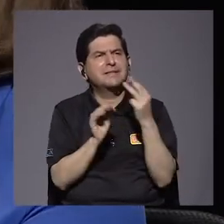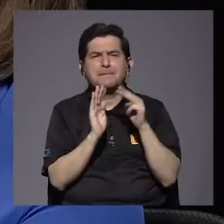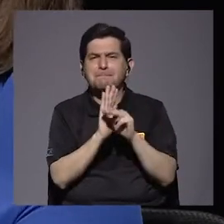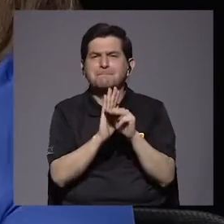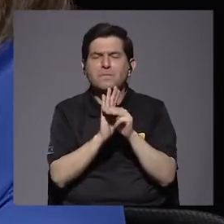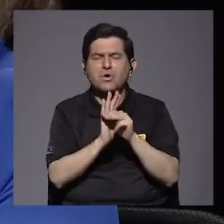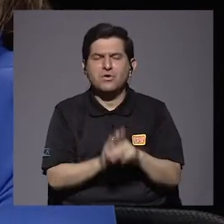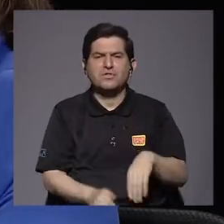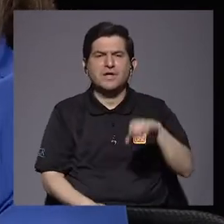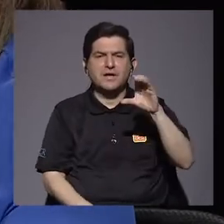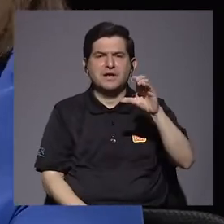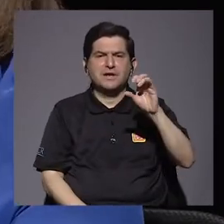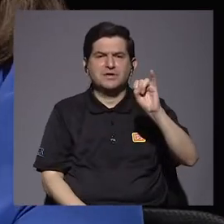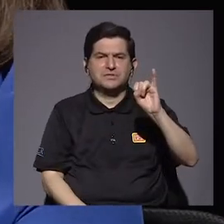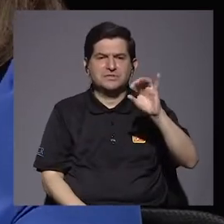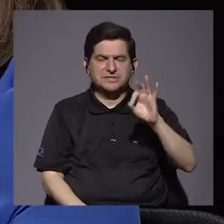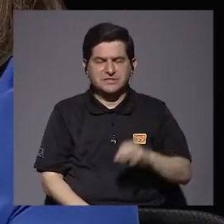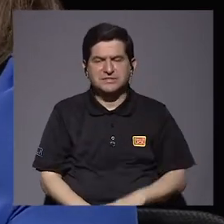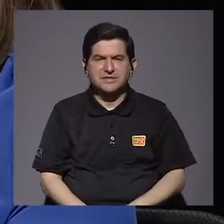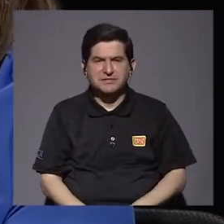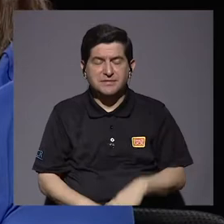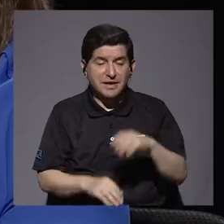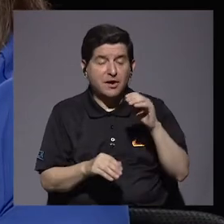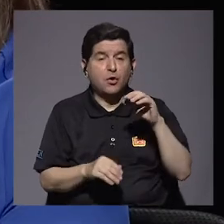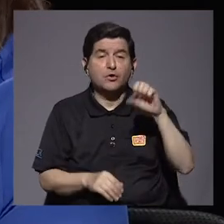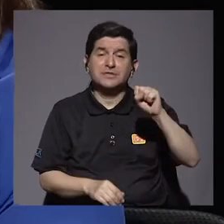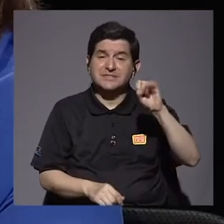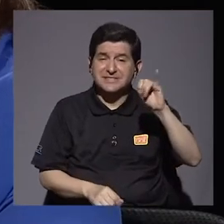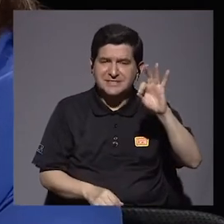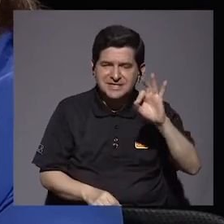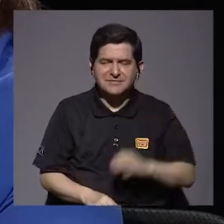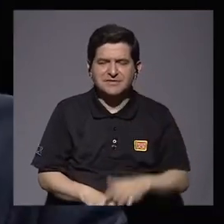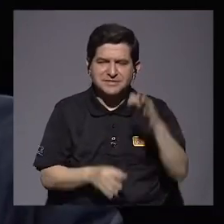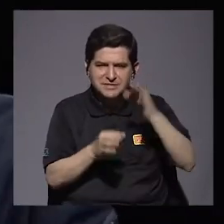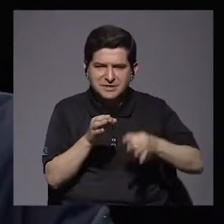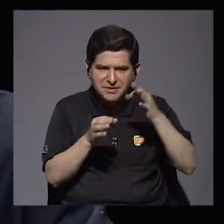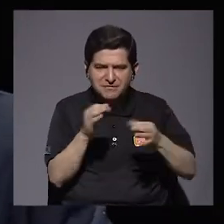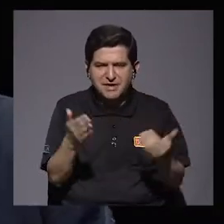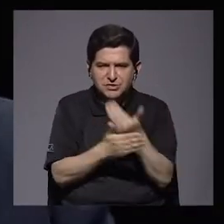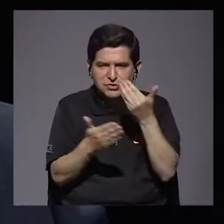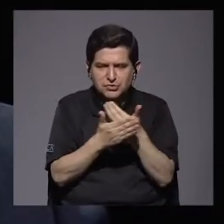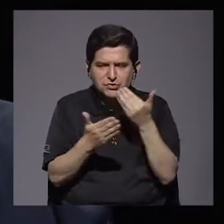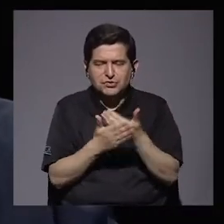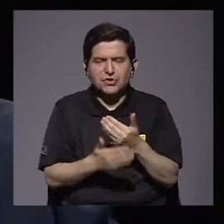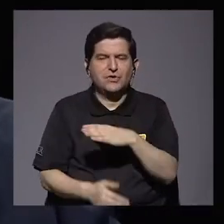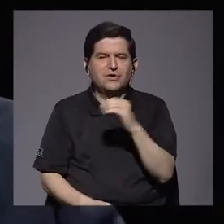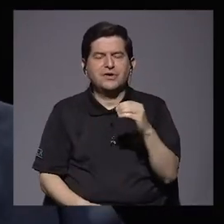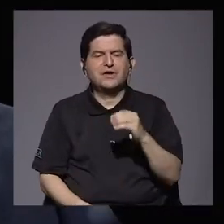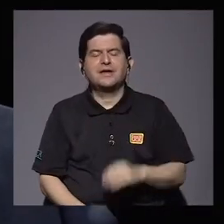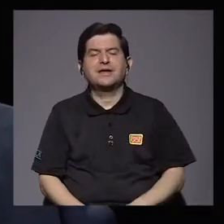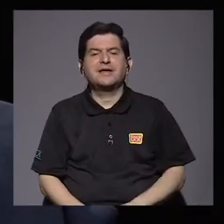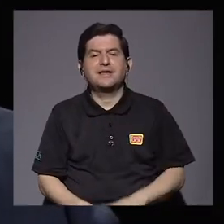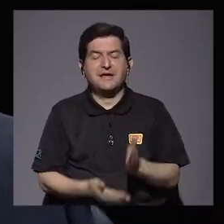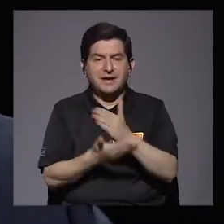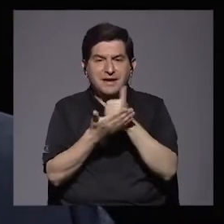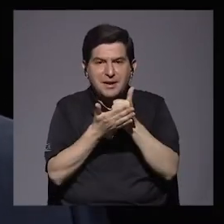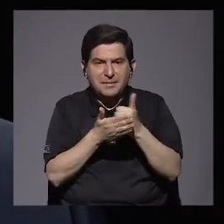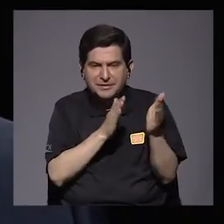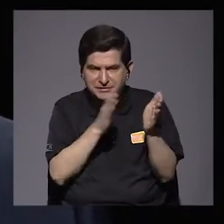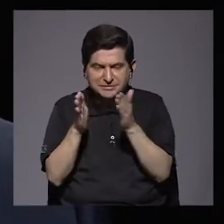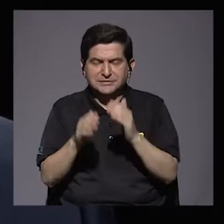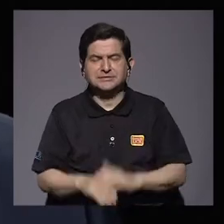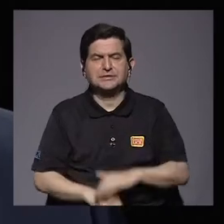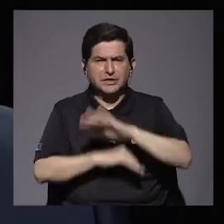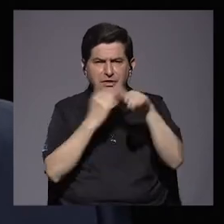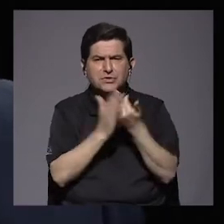de modelo SIF: simplificación, innovación y flexibilización. Eso es muy importante. Ve qué interesante, porque todo esto que estamos hablando de la